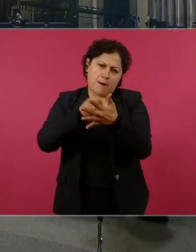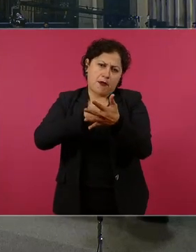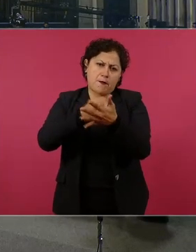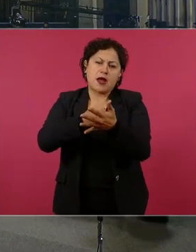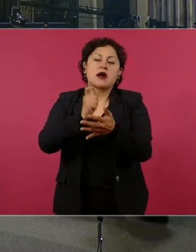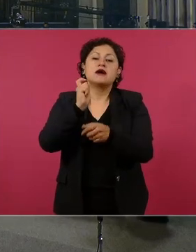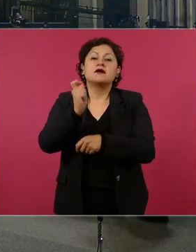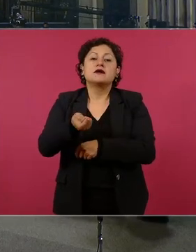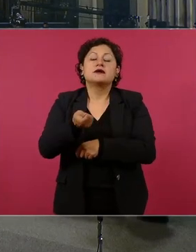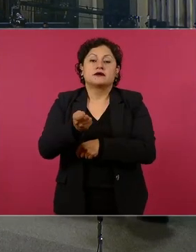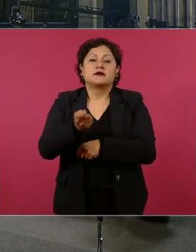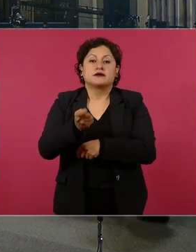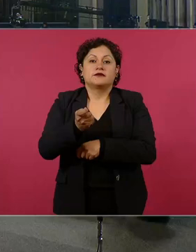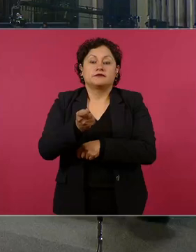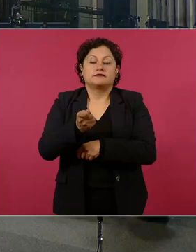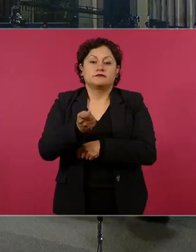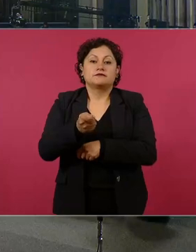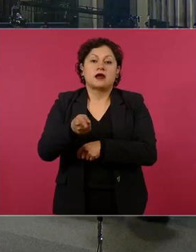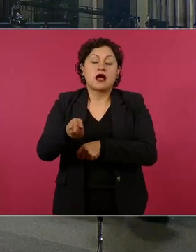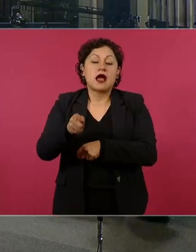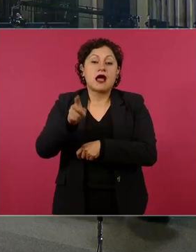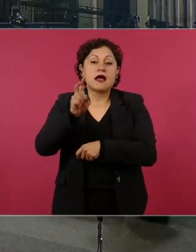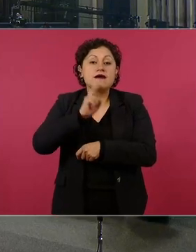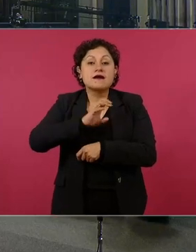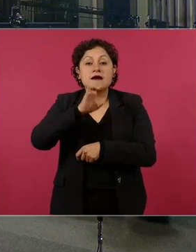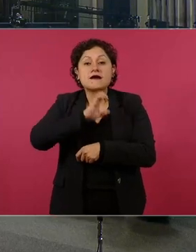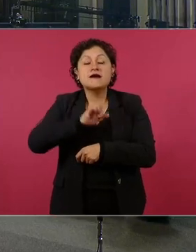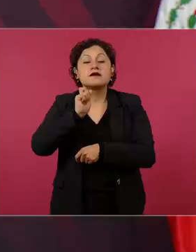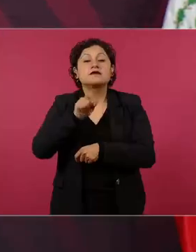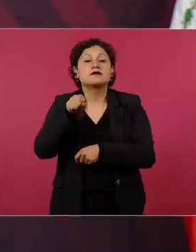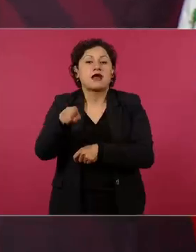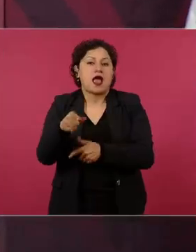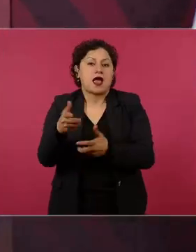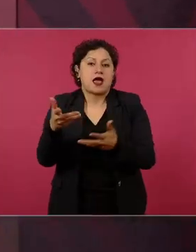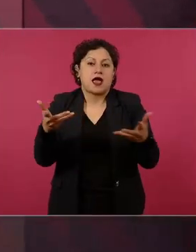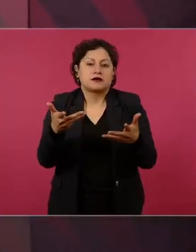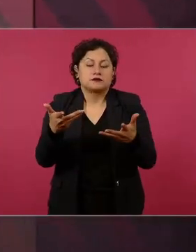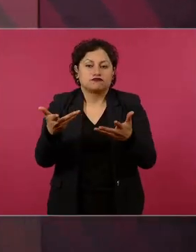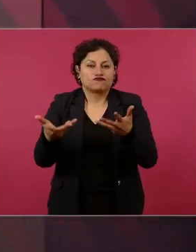los carrancistas que tomar medidas también